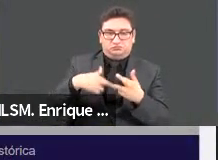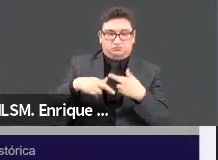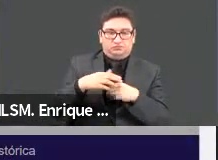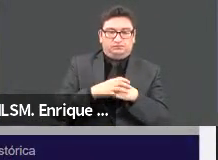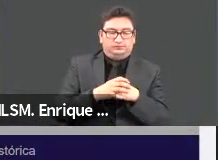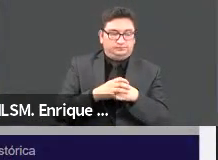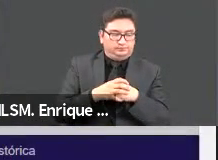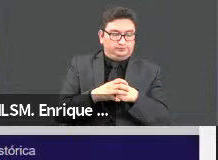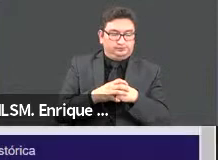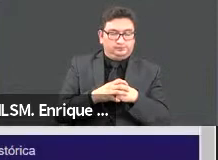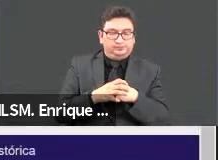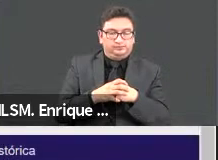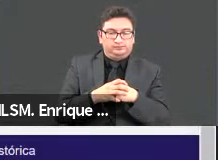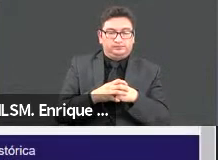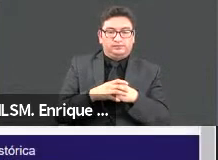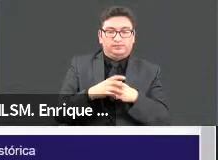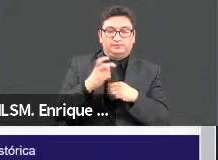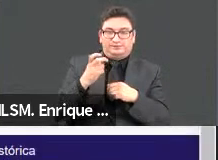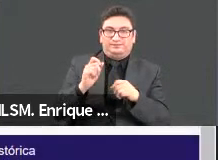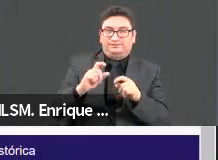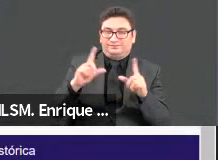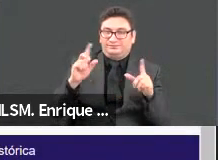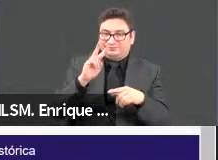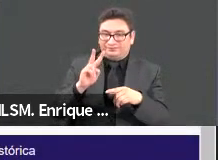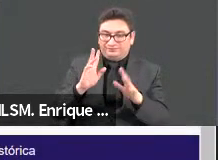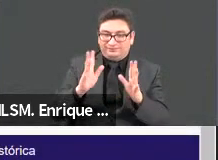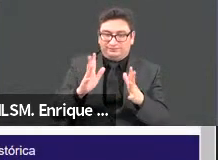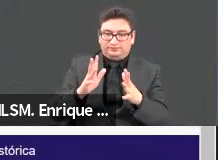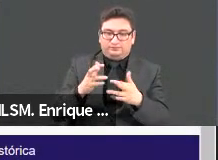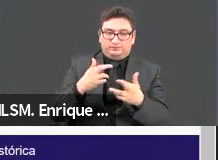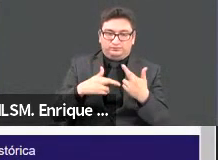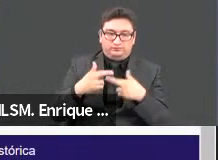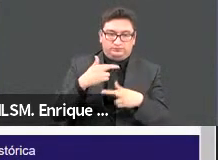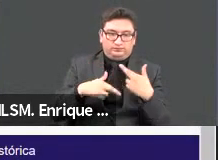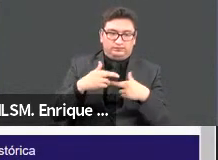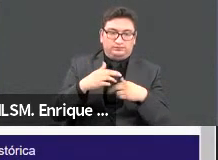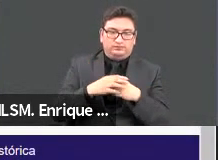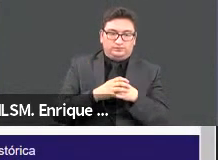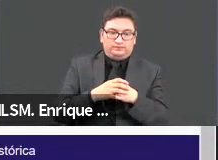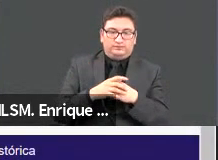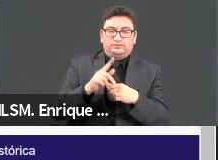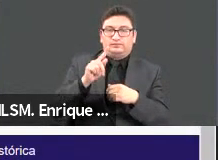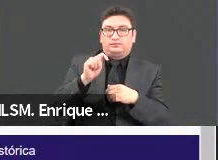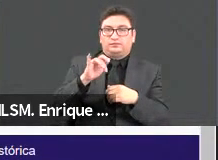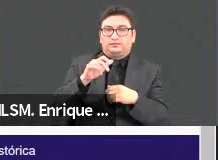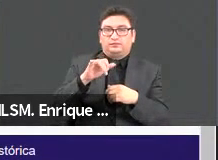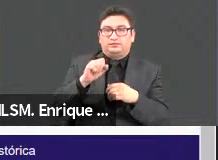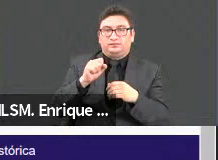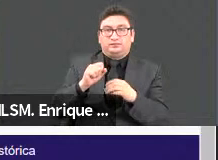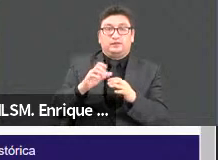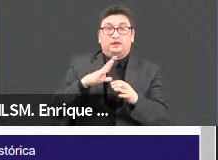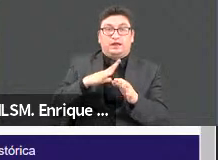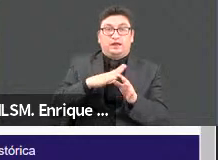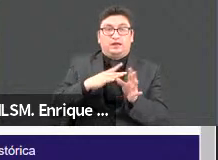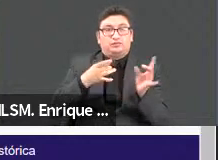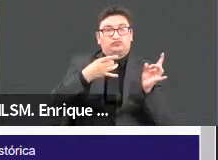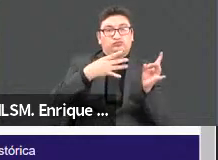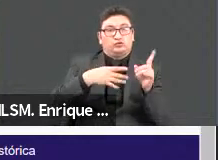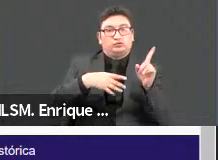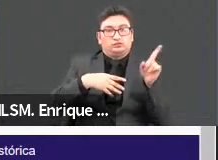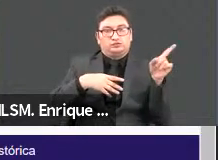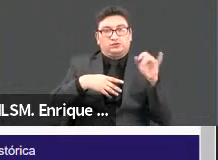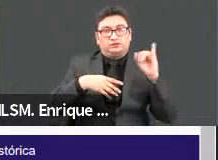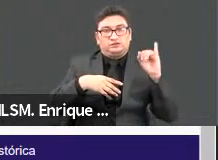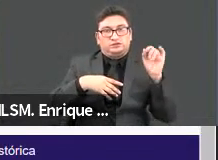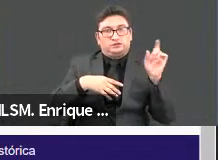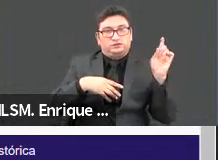esta pantalla también y regresamos a nuestra tesis. Damos un clic en la parte superior izquierda de